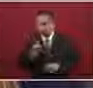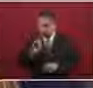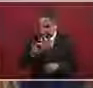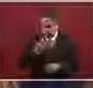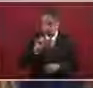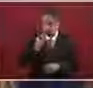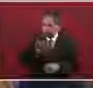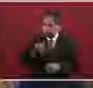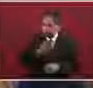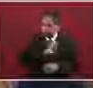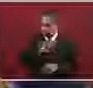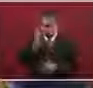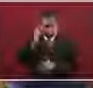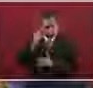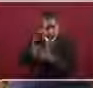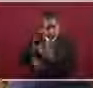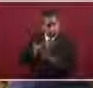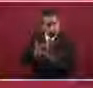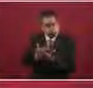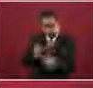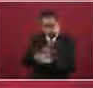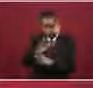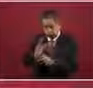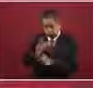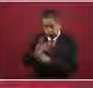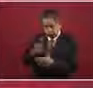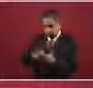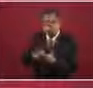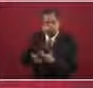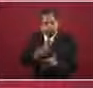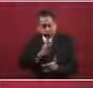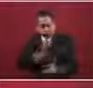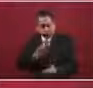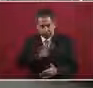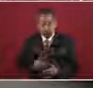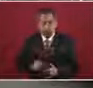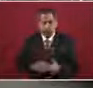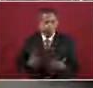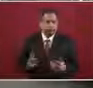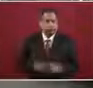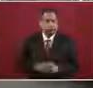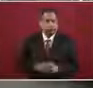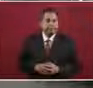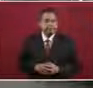también se propongan reformas en este sentido. O sea, porque